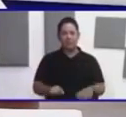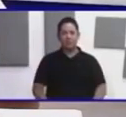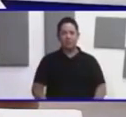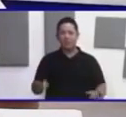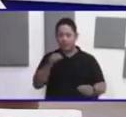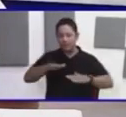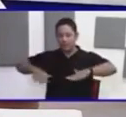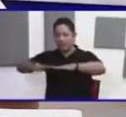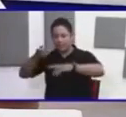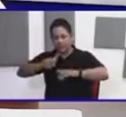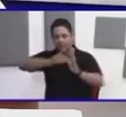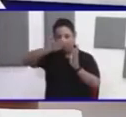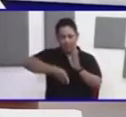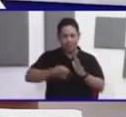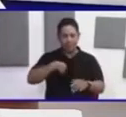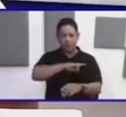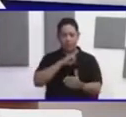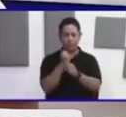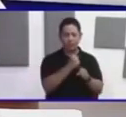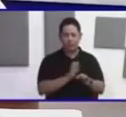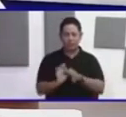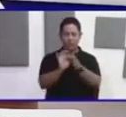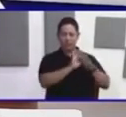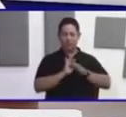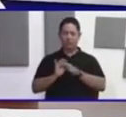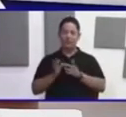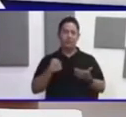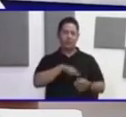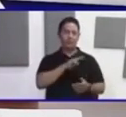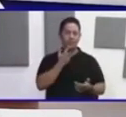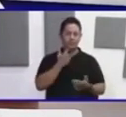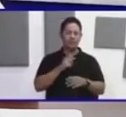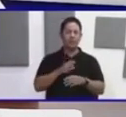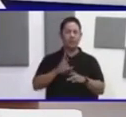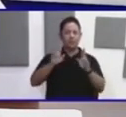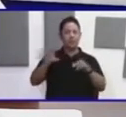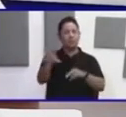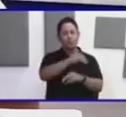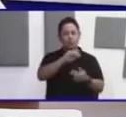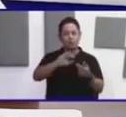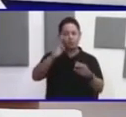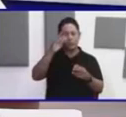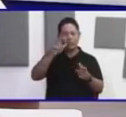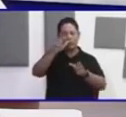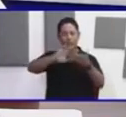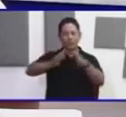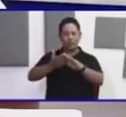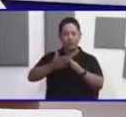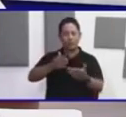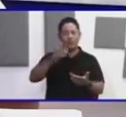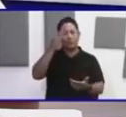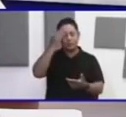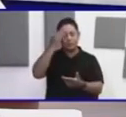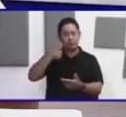Yo pienso que hemos hecho un trabajo articulado y quiero que sepa la comunidad que las decisiones que tomamos en materia de seguridad